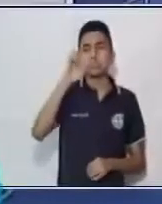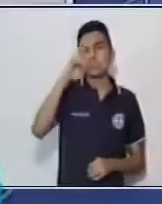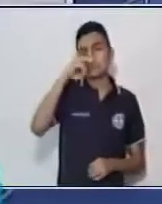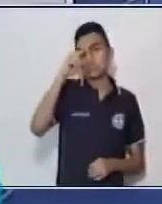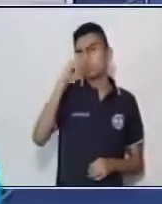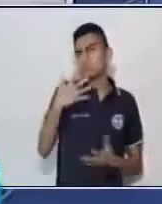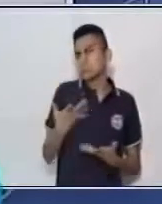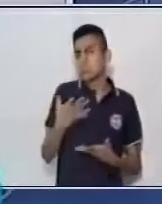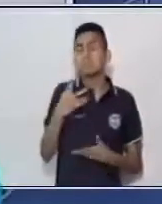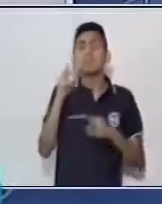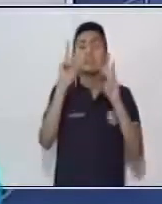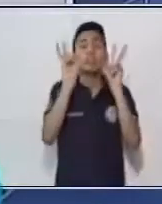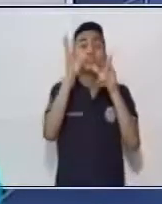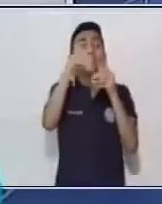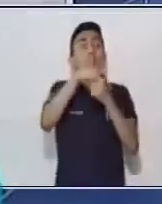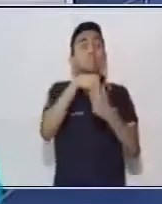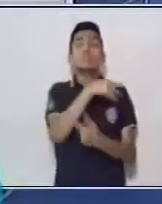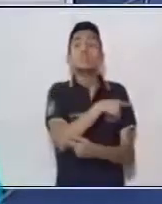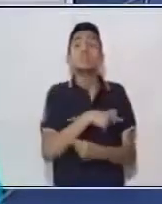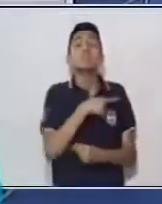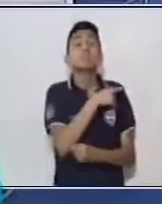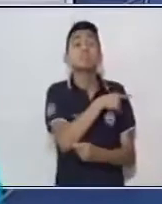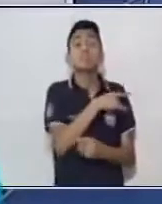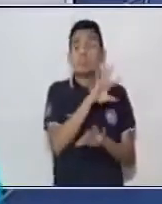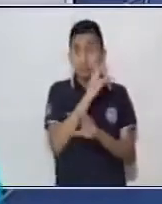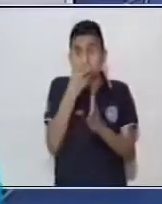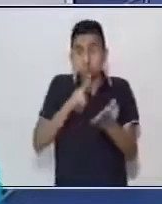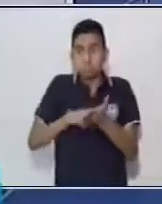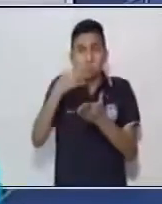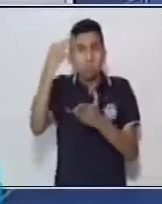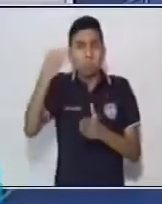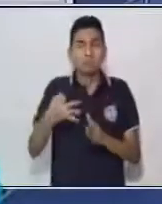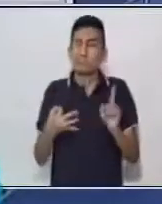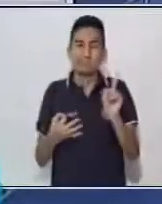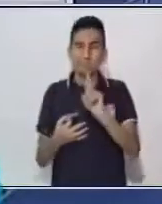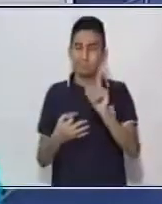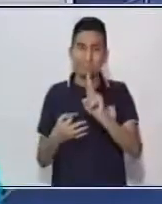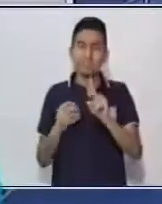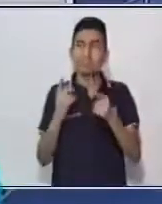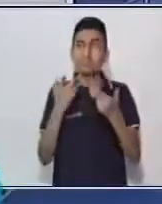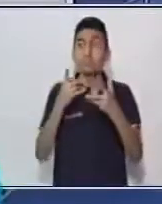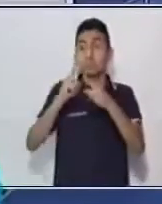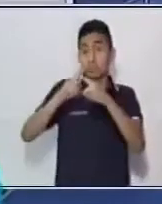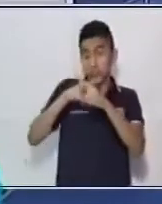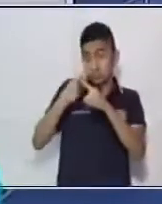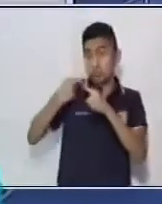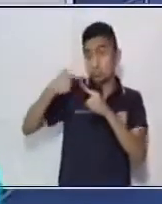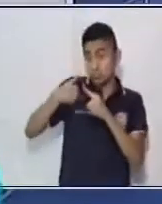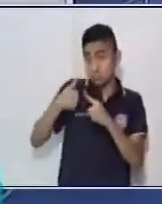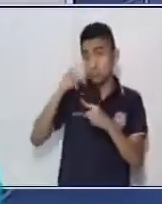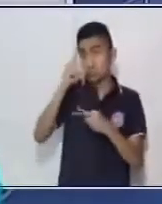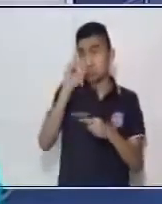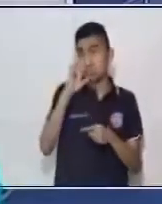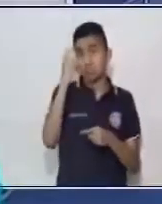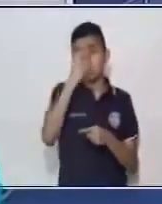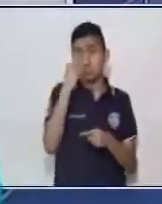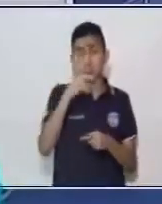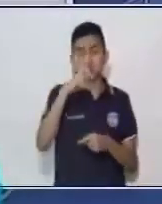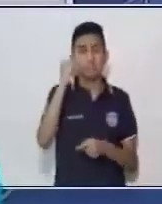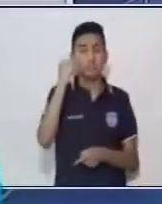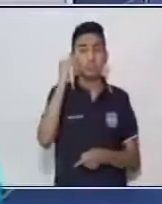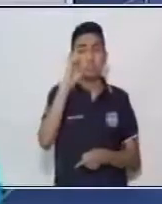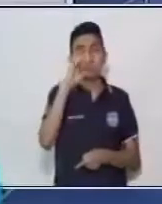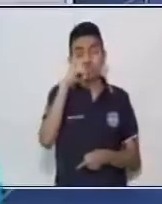de posibilidad. No es algo seguro como despertó. Cuando despierte, el